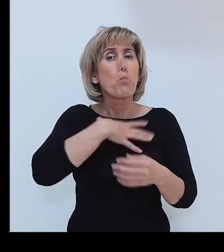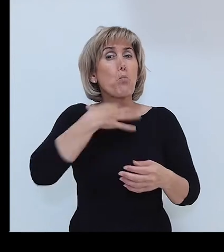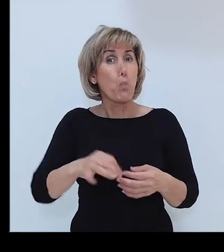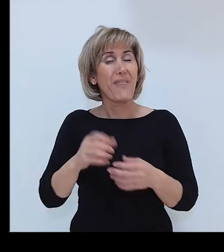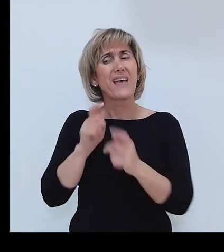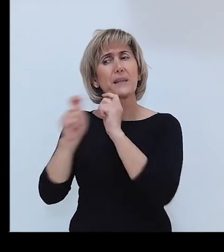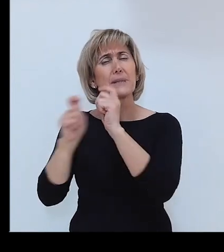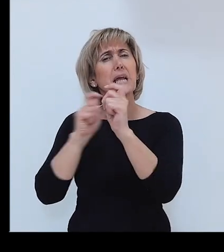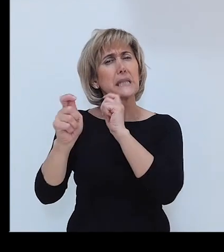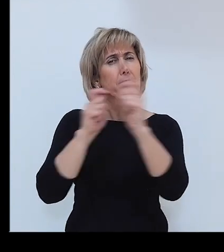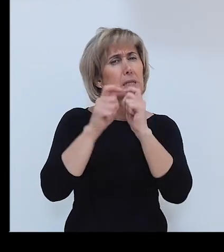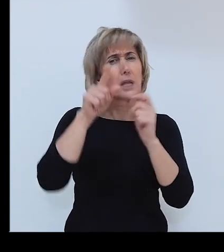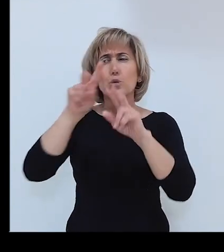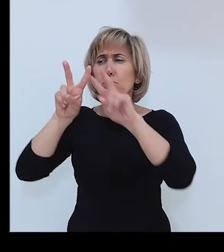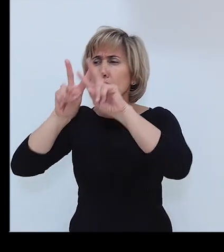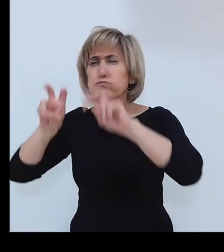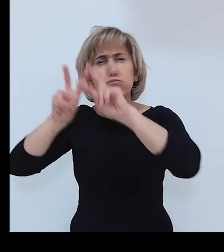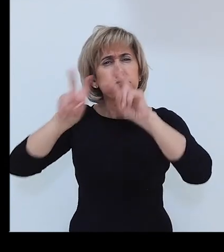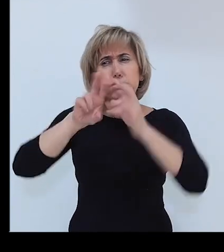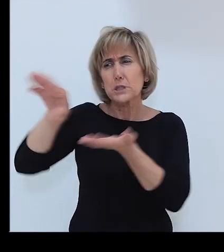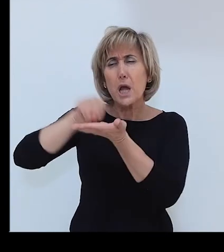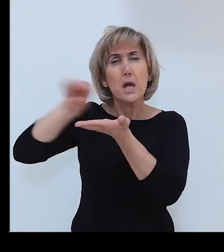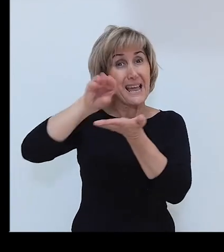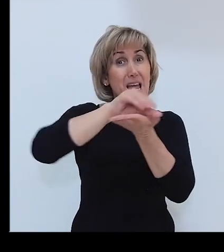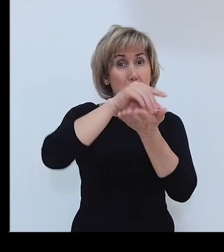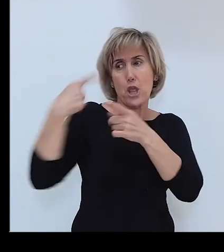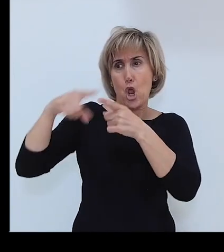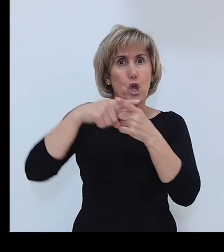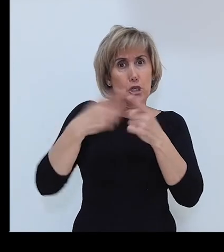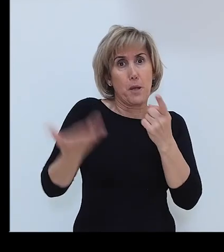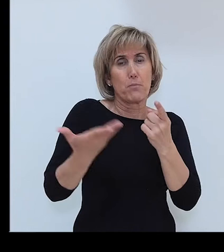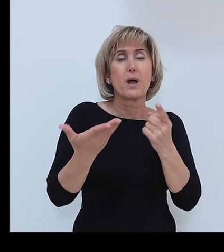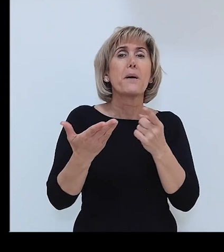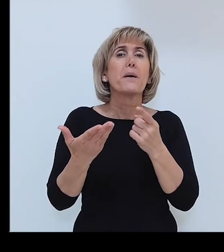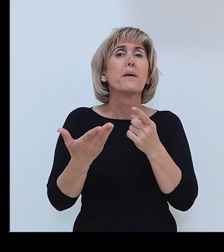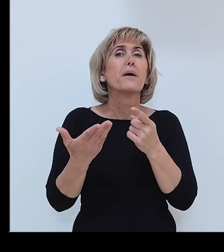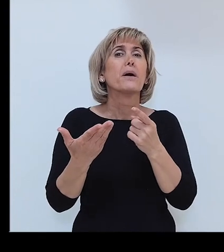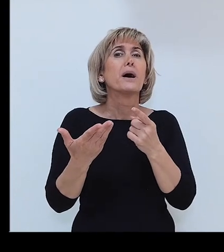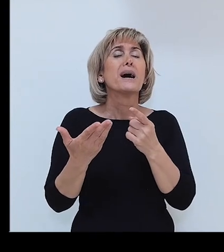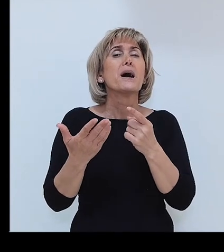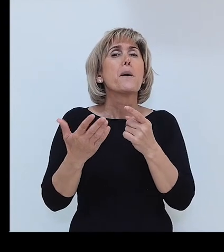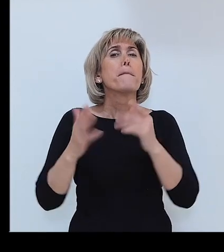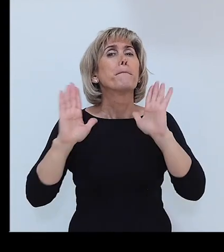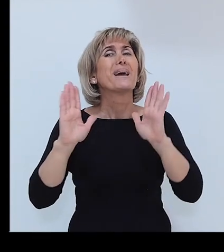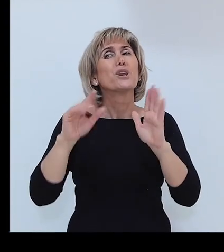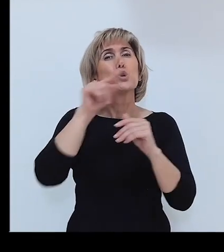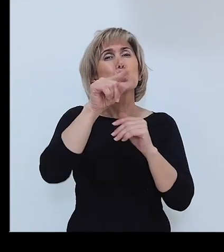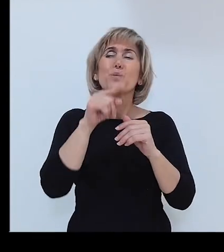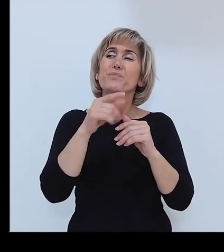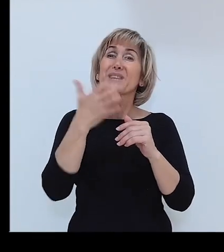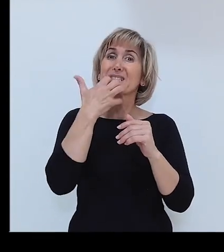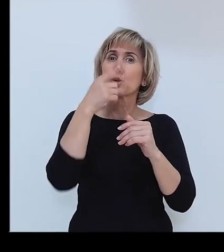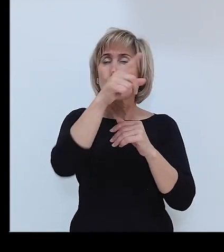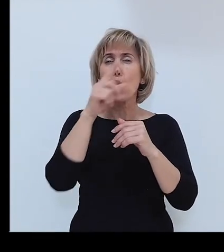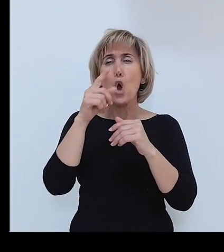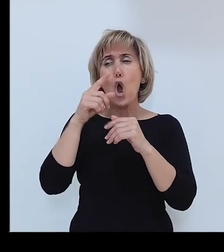dice, puedes tener un montón de entrevistas, recabar un montón de datos cualitativos y vas a